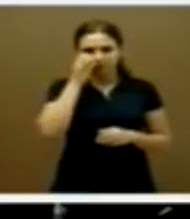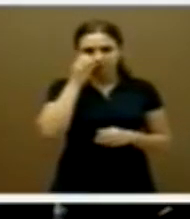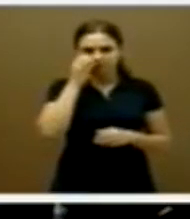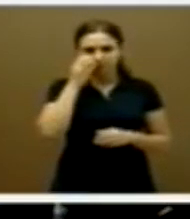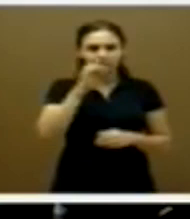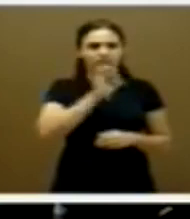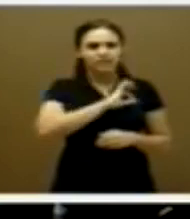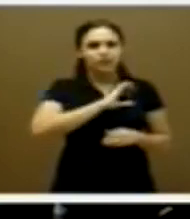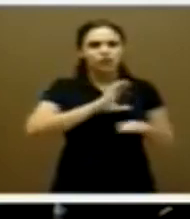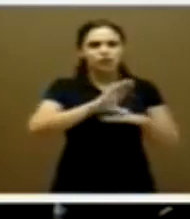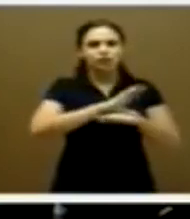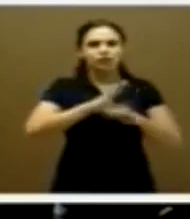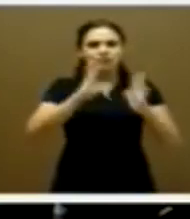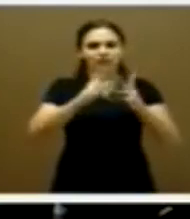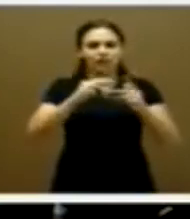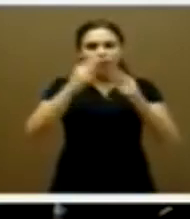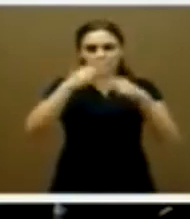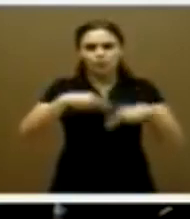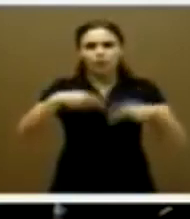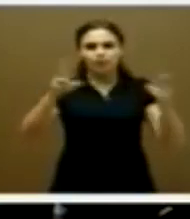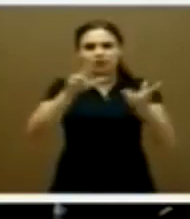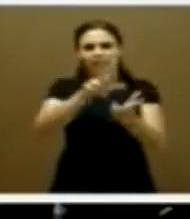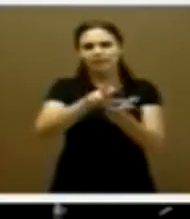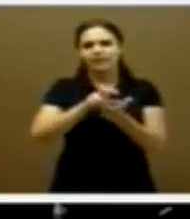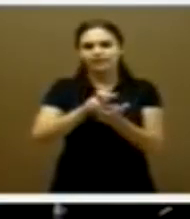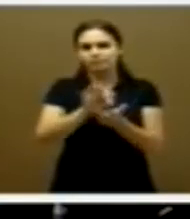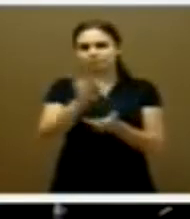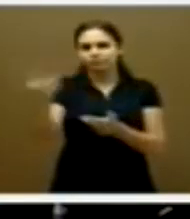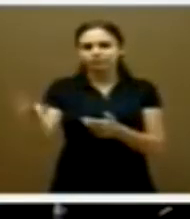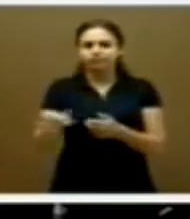Señora consejera de Administración Pública y Hacienda.